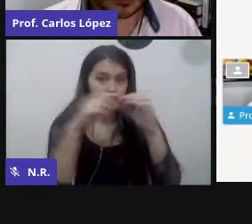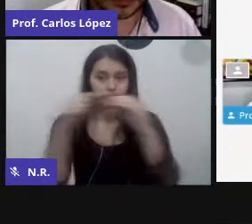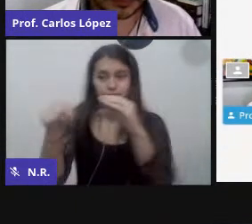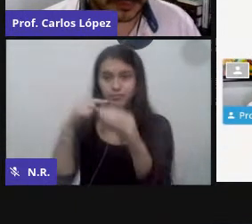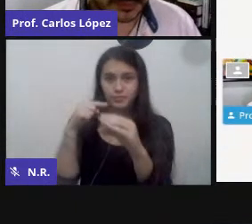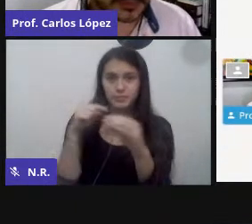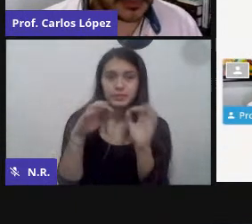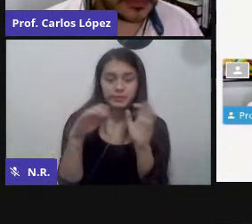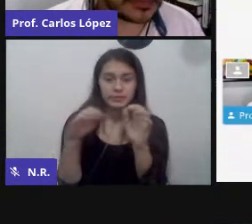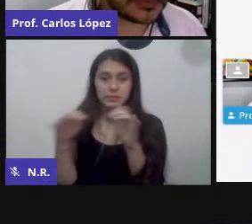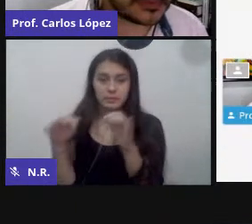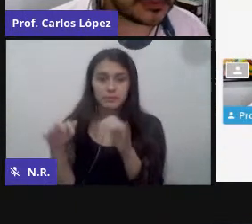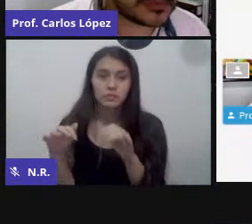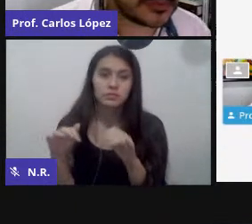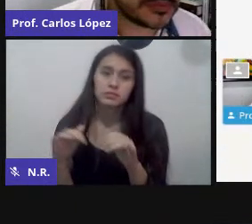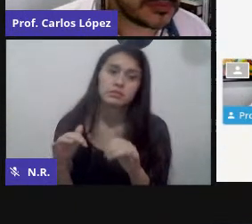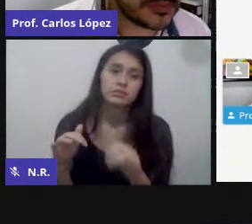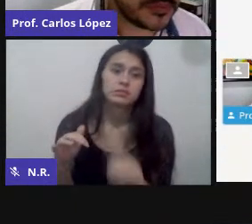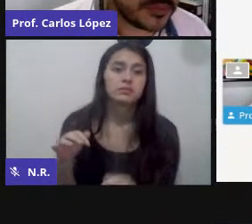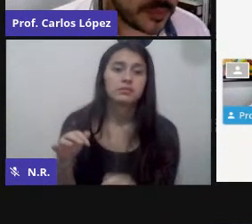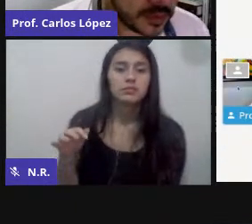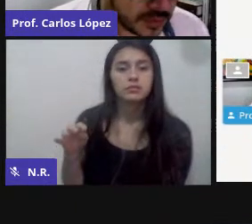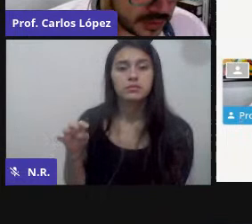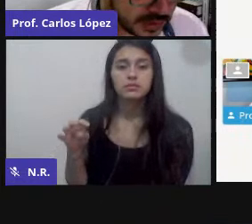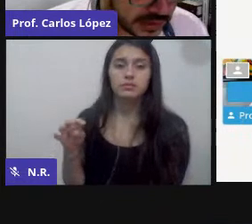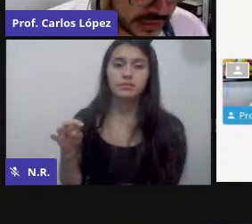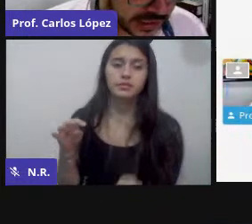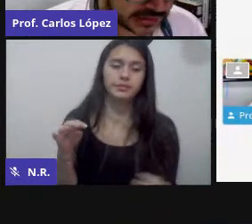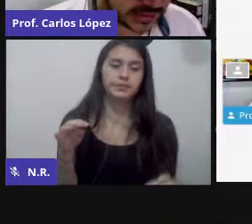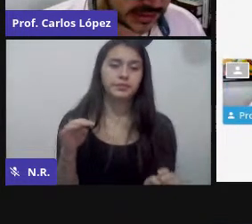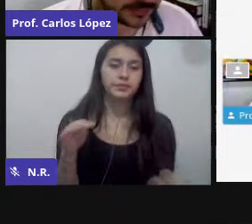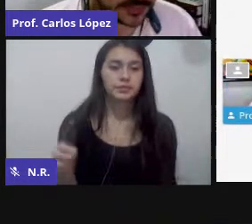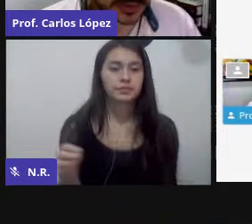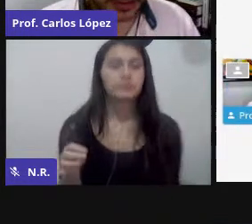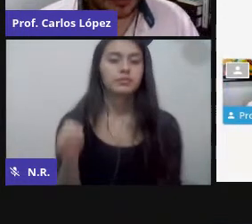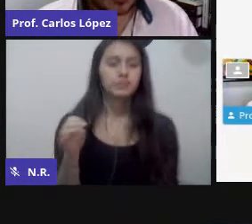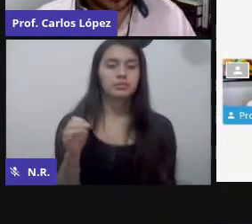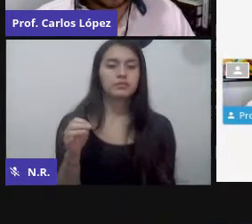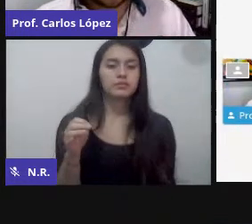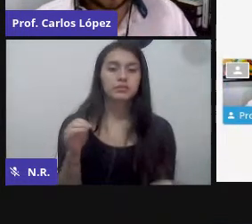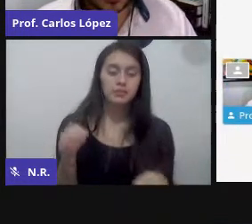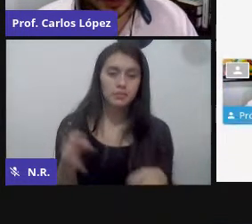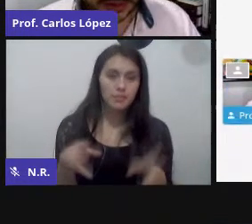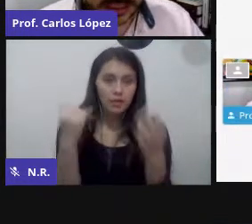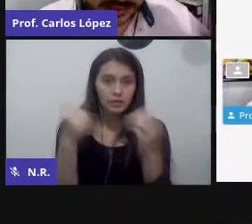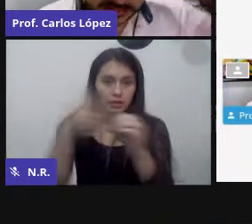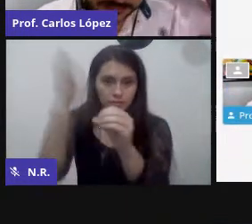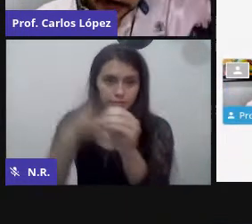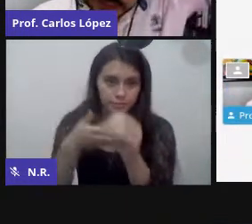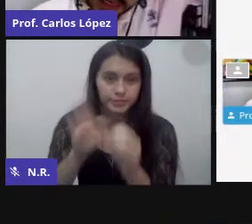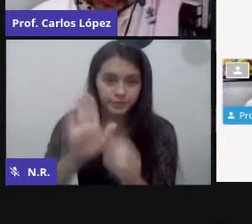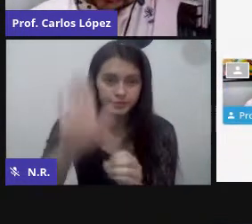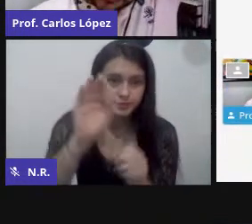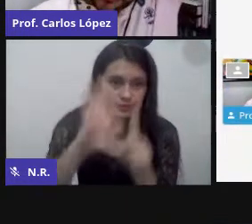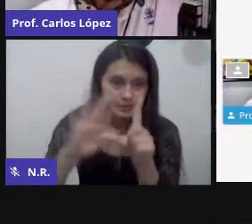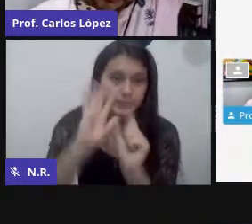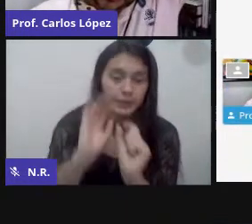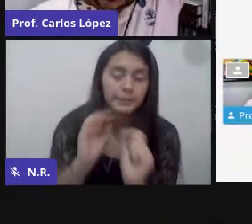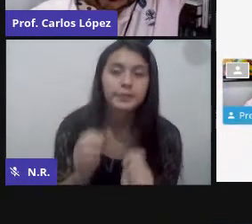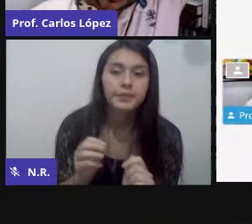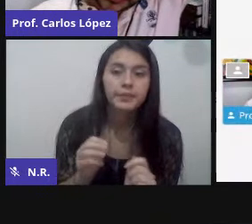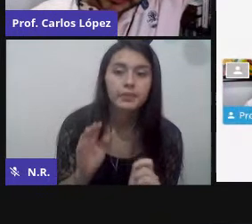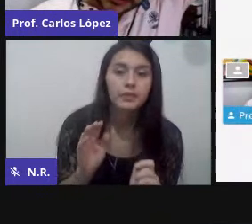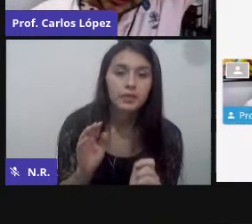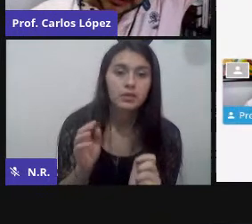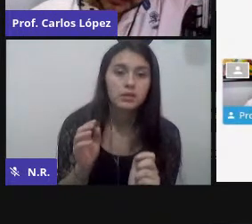el micrófono de la transmisión que estás explicando. Este, ¿sí? Mejor. Correcto. Gracias. Ahí, mejor,